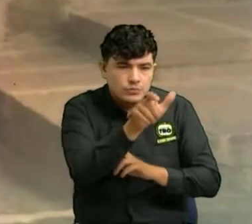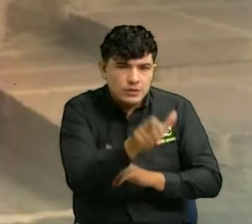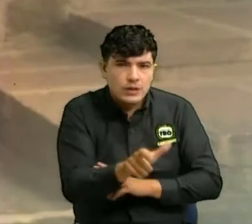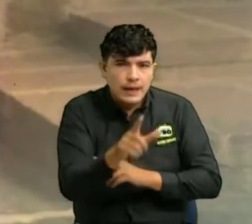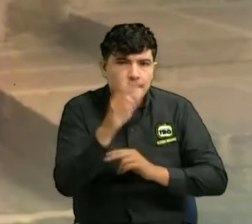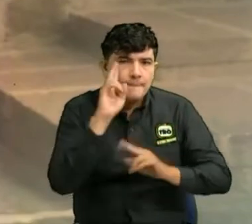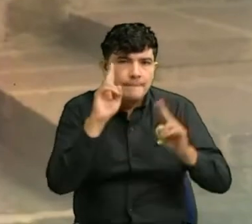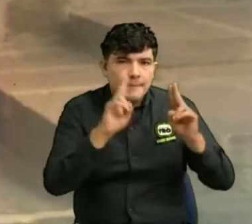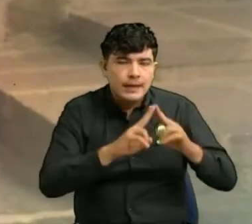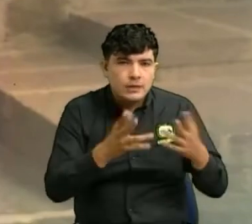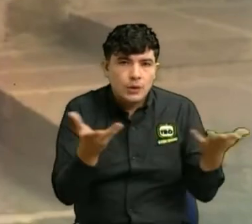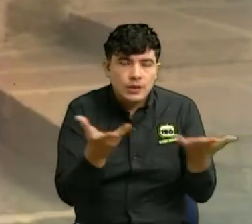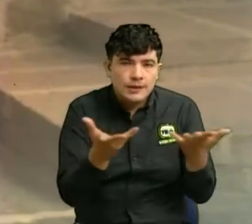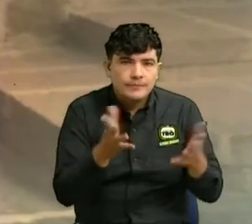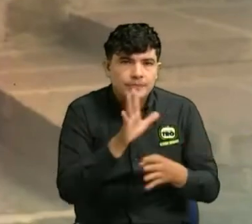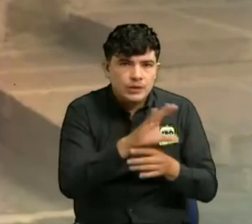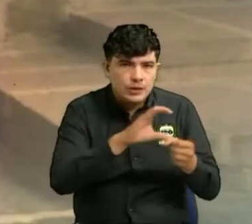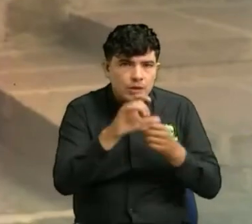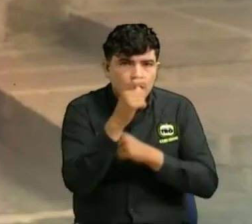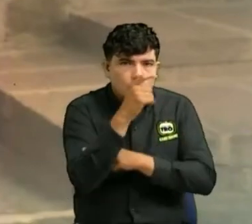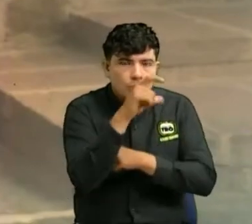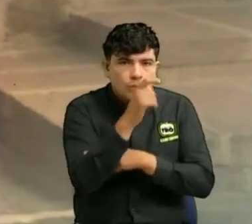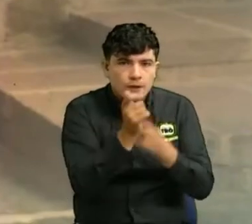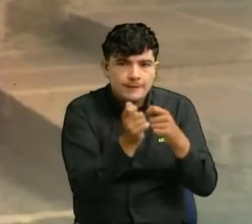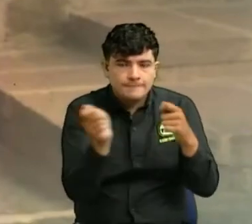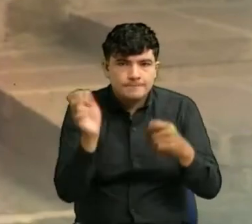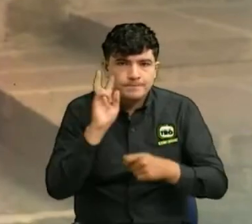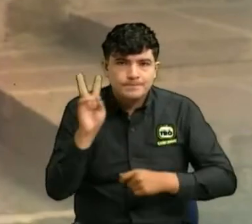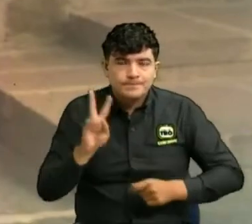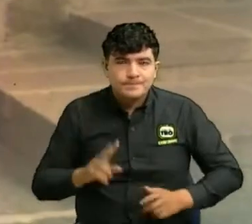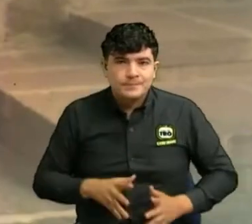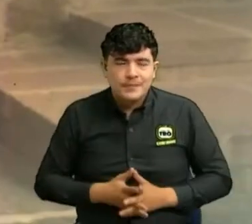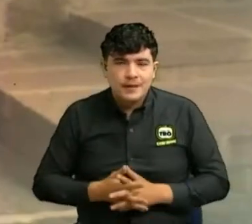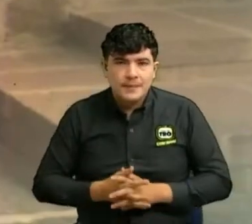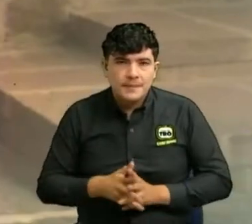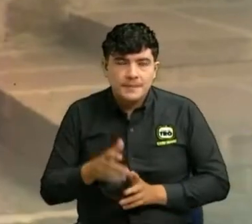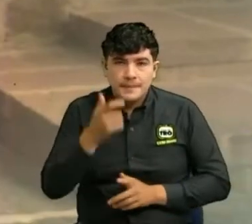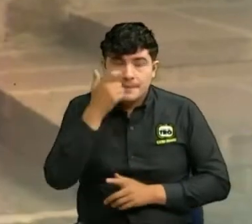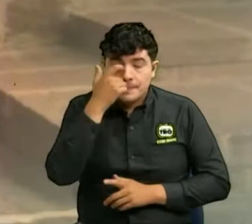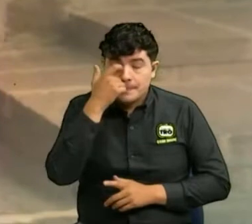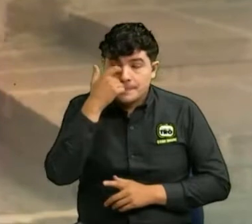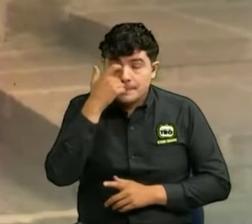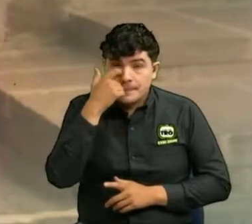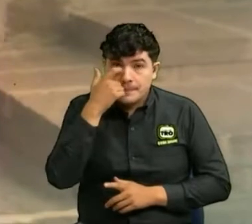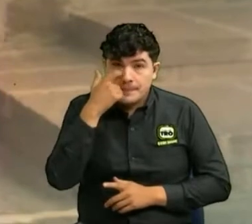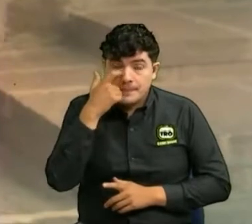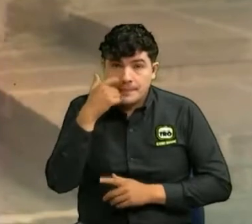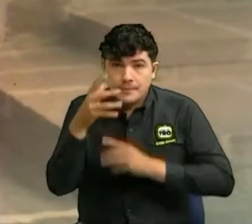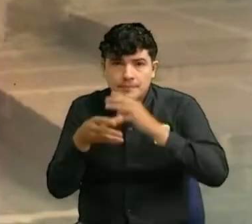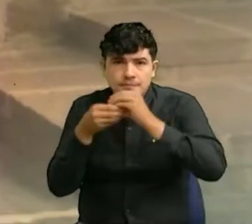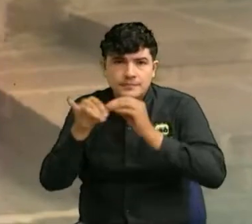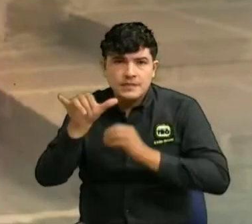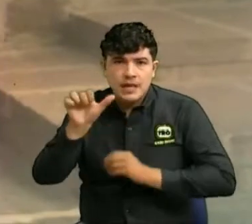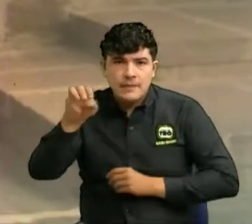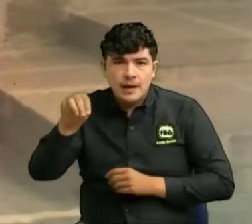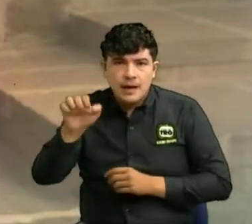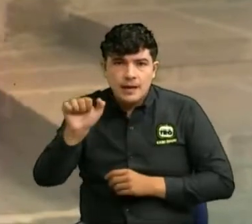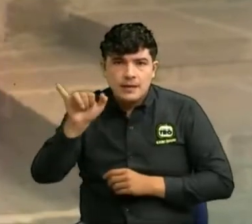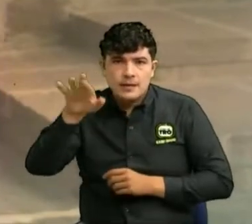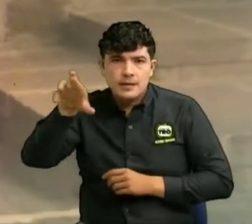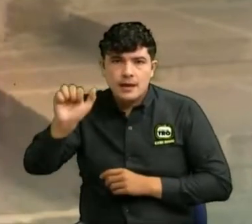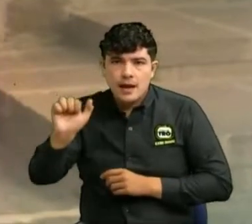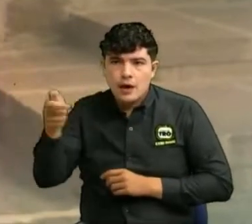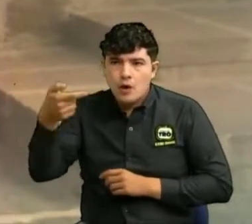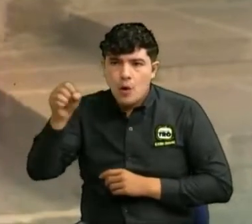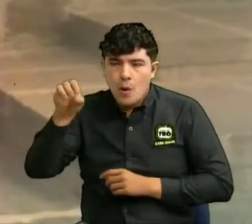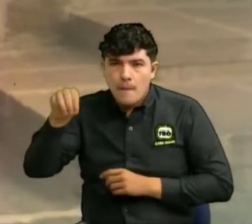sintonía desde Cúcuta, frontera colombo-venezolana. Tenemos a Yamaira Gomajoa, que se comunica